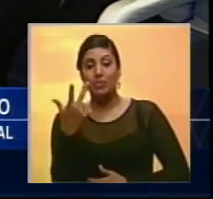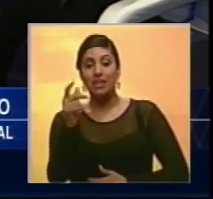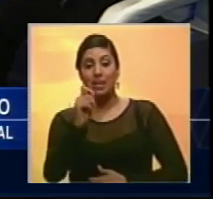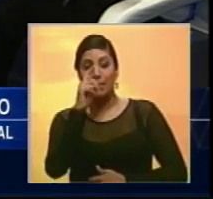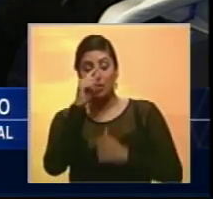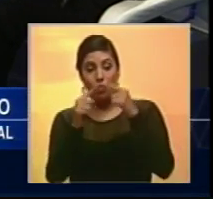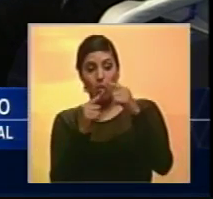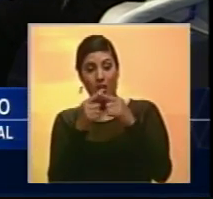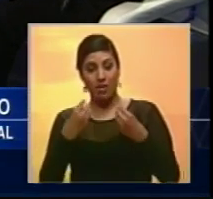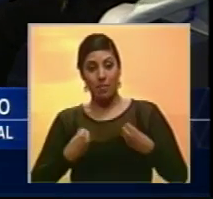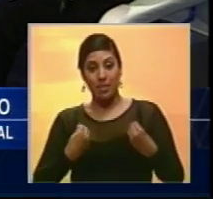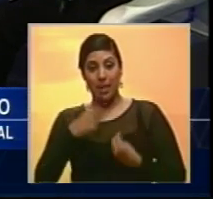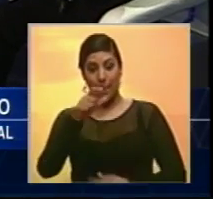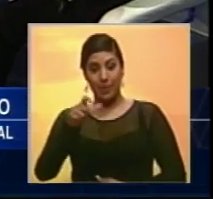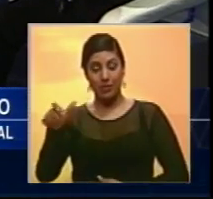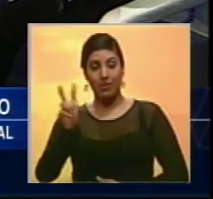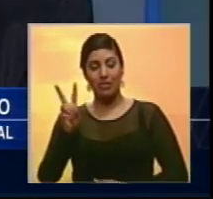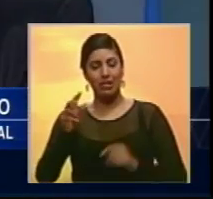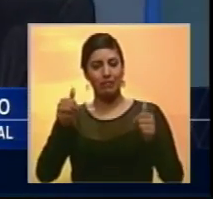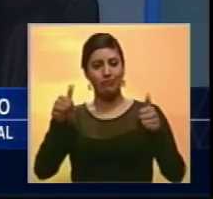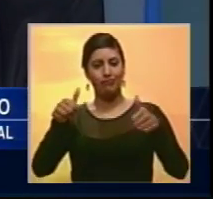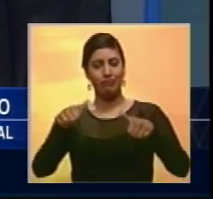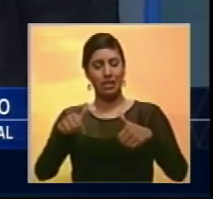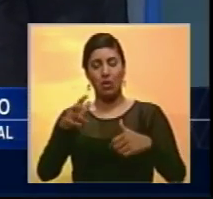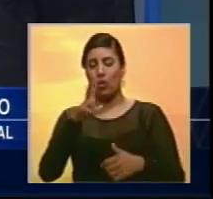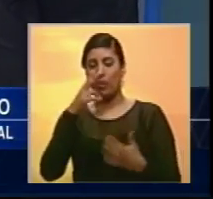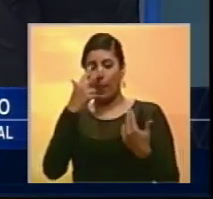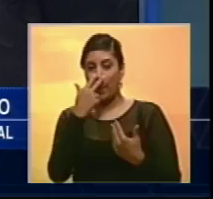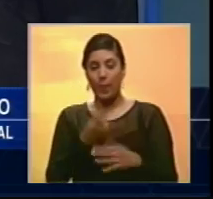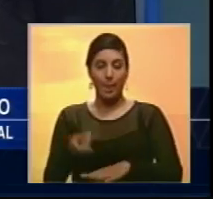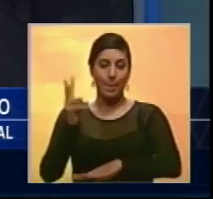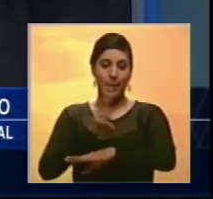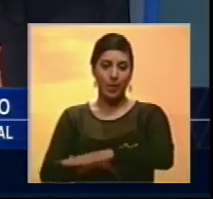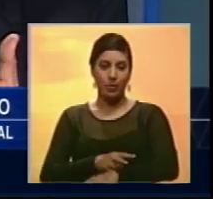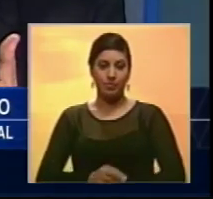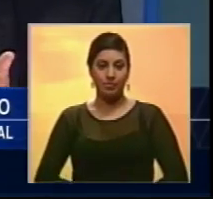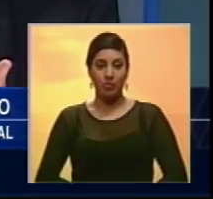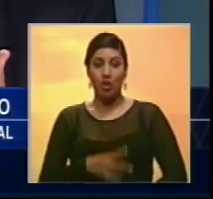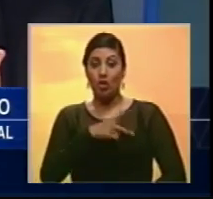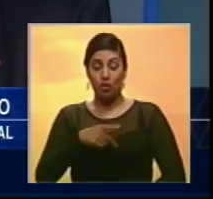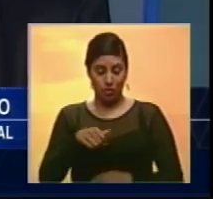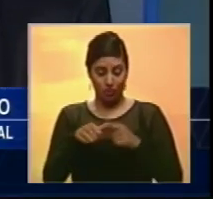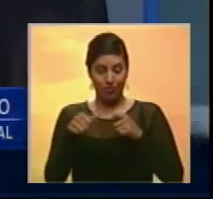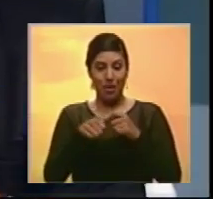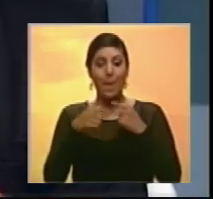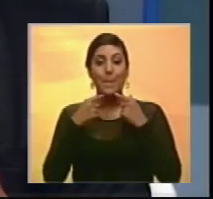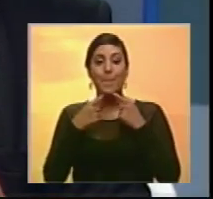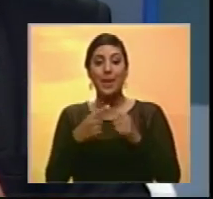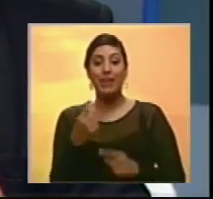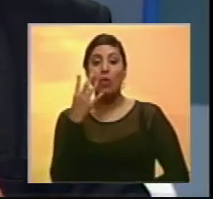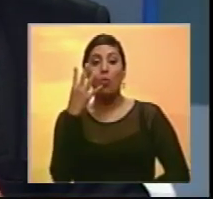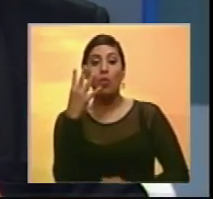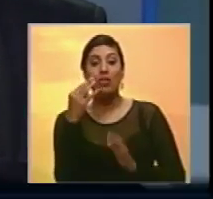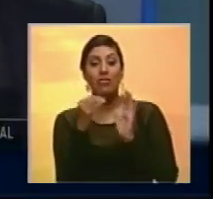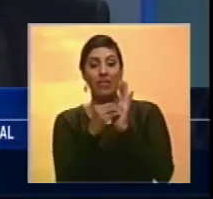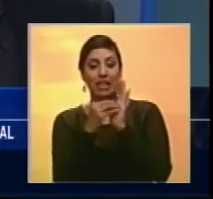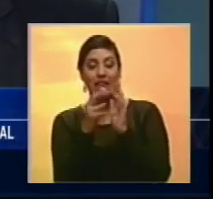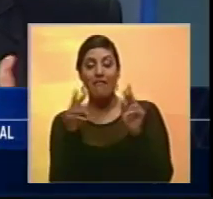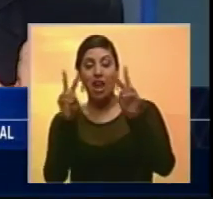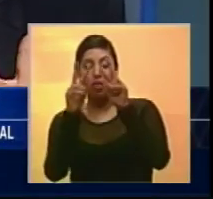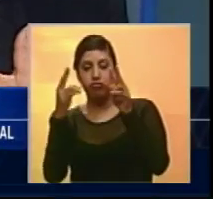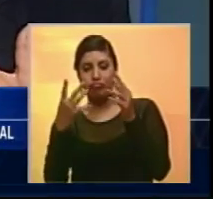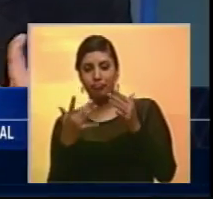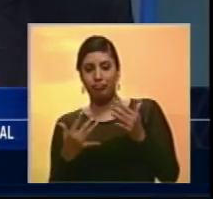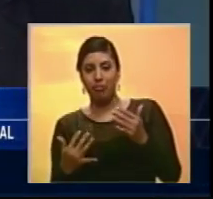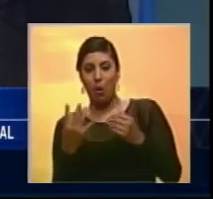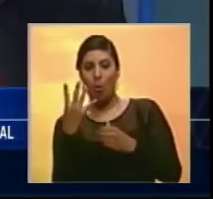año la calidad de vida del venezolano disminuirá notablemente. Nuestra moneda perdió 4 veces su valor y eso